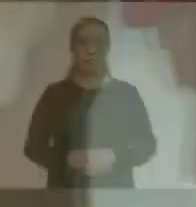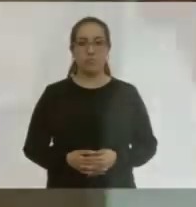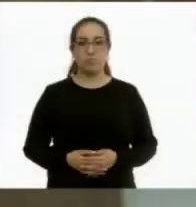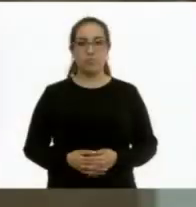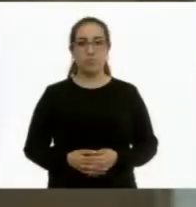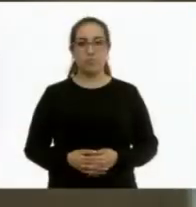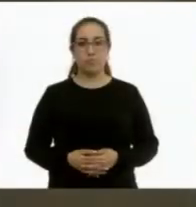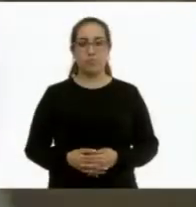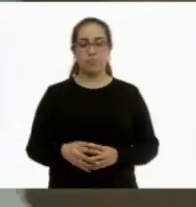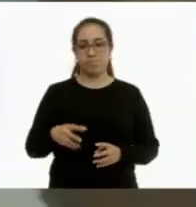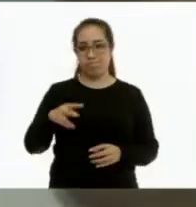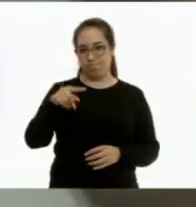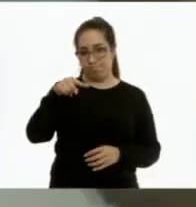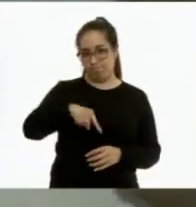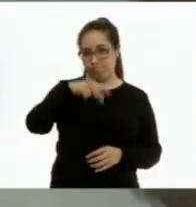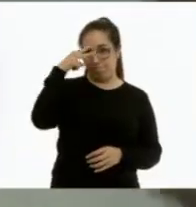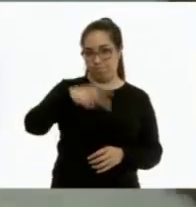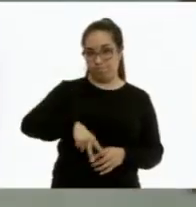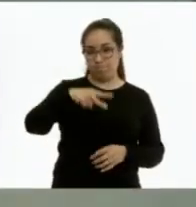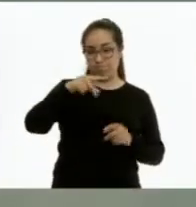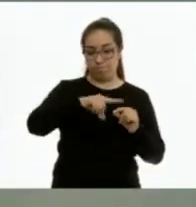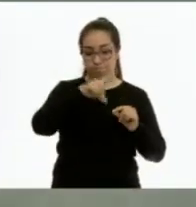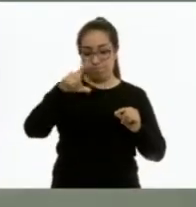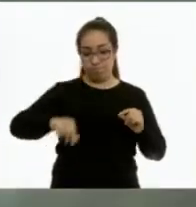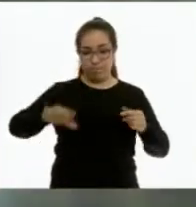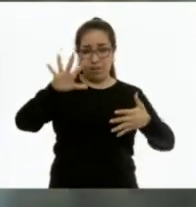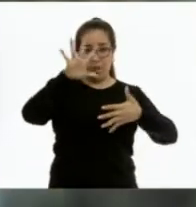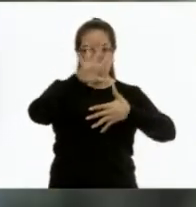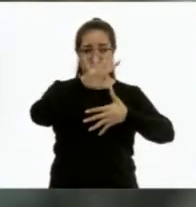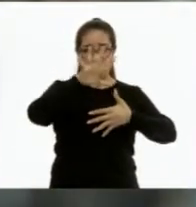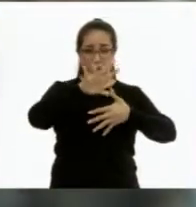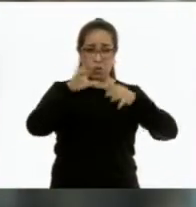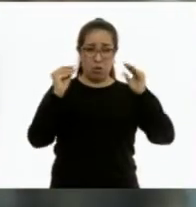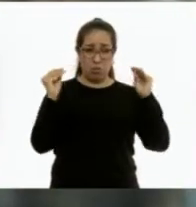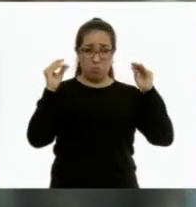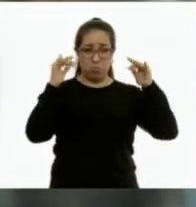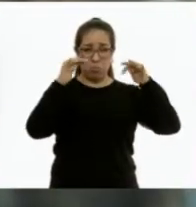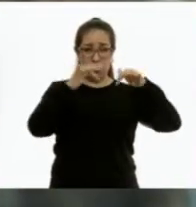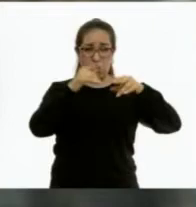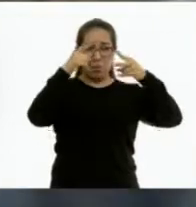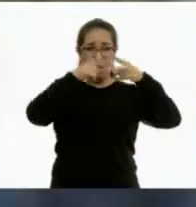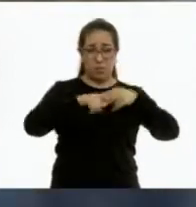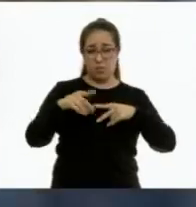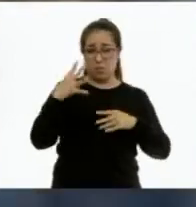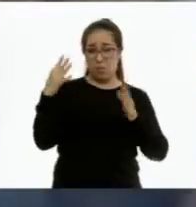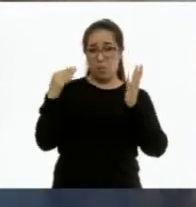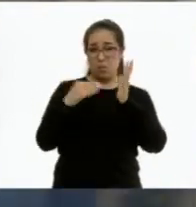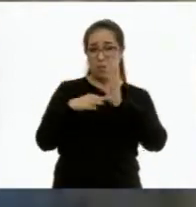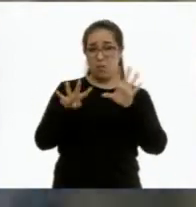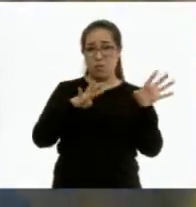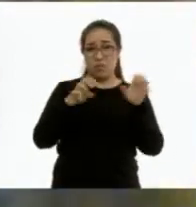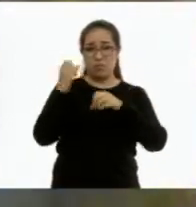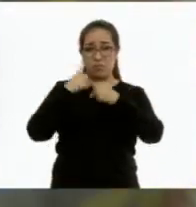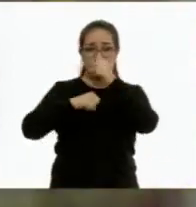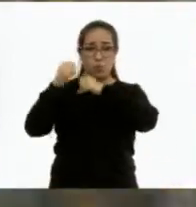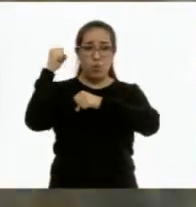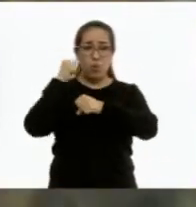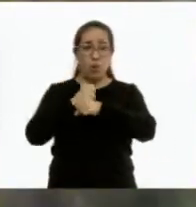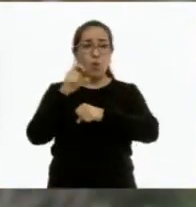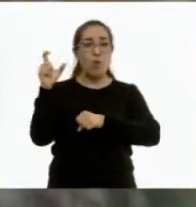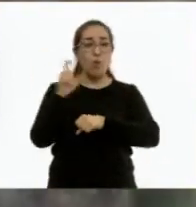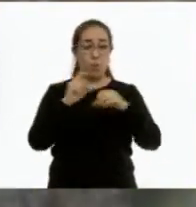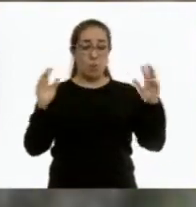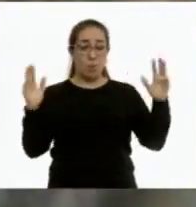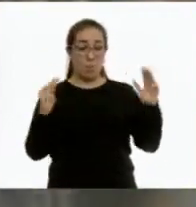El poblamiento de América comenzó hace unos 490.000 años, cuando el descenso de las mares, producto de la era